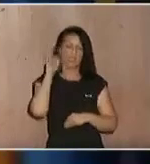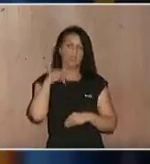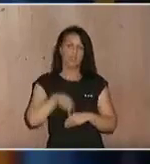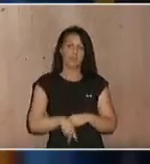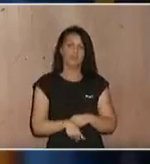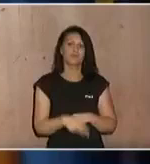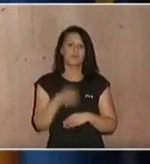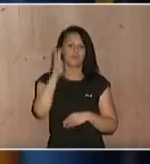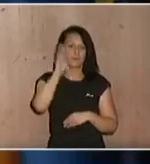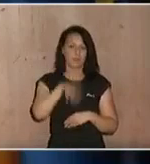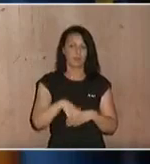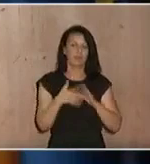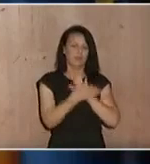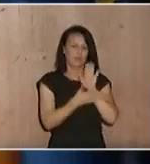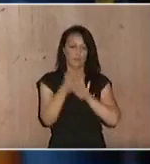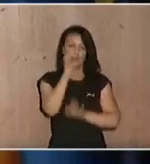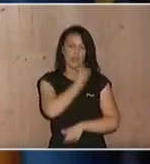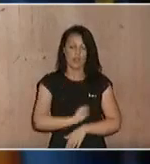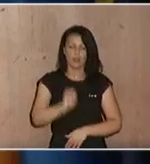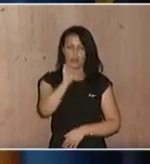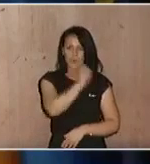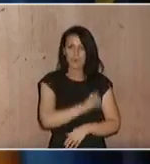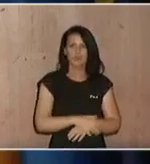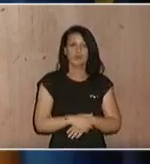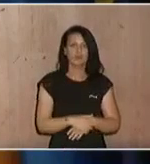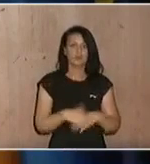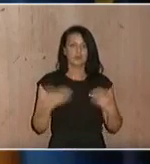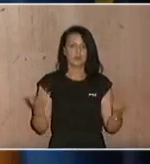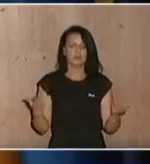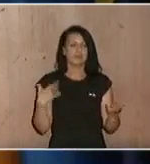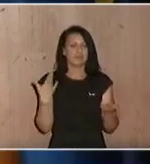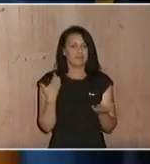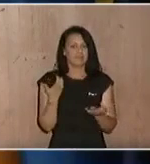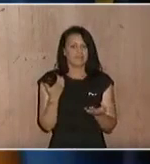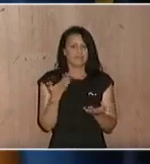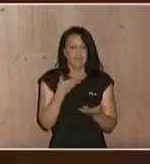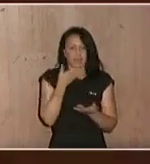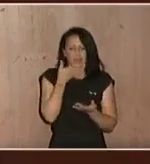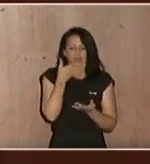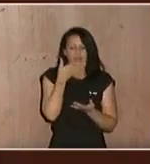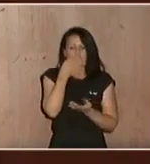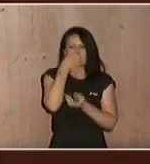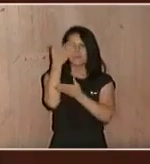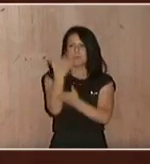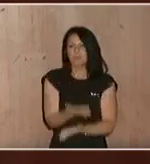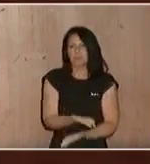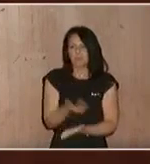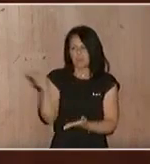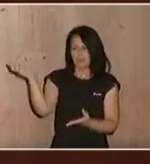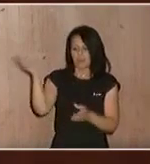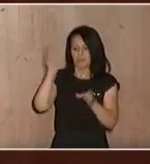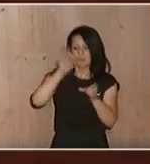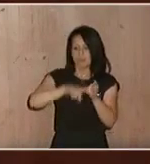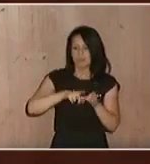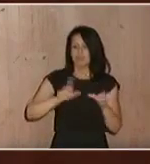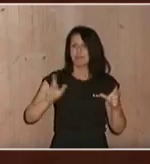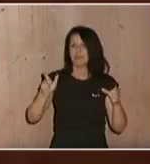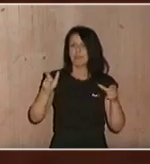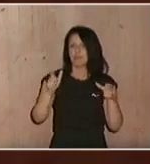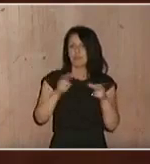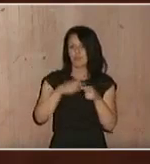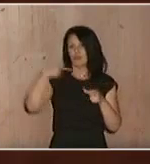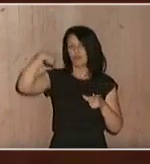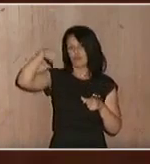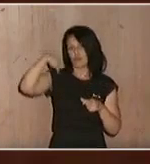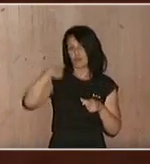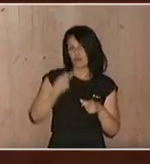su extraordinario discurso. Recibid nuestra calurosa bienvenida a nuestro claustro, ahora también